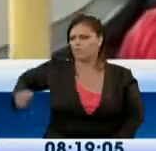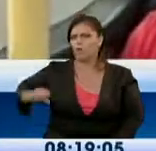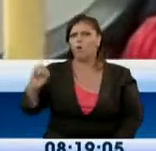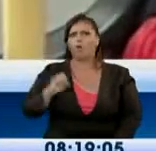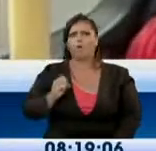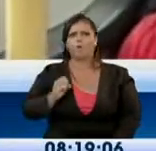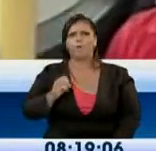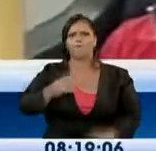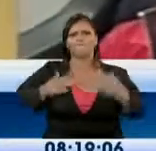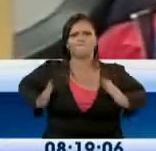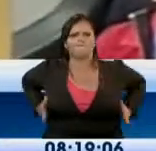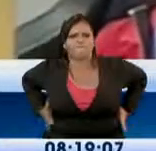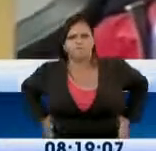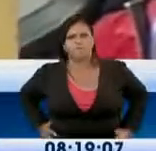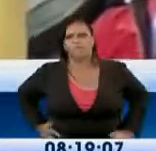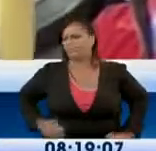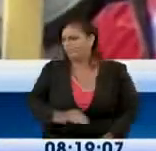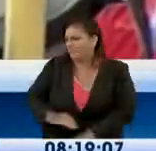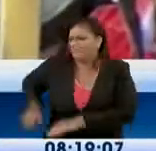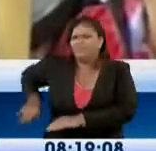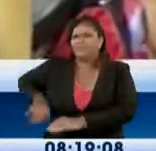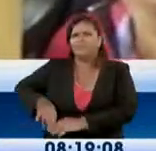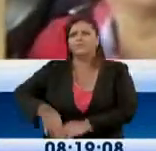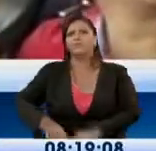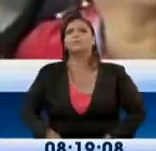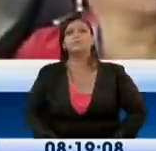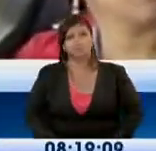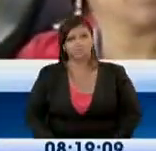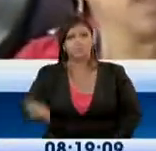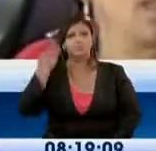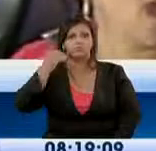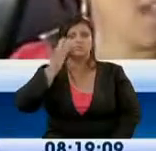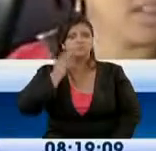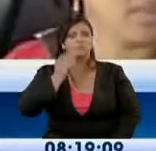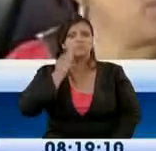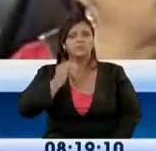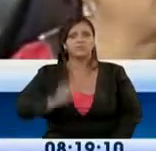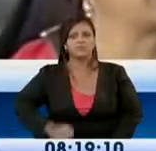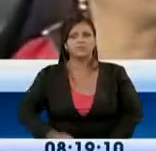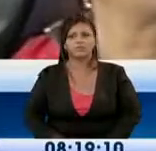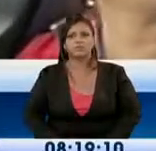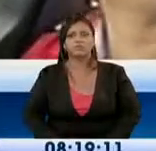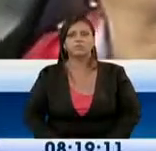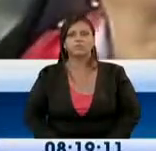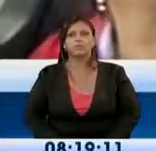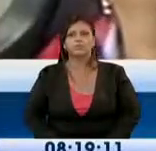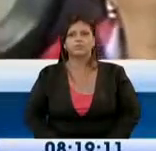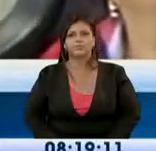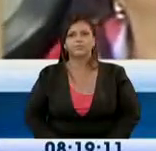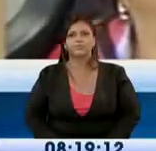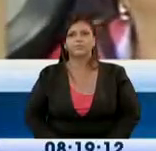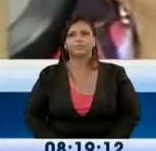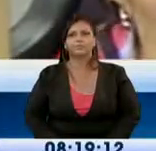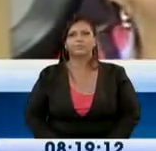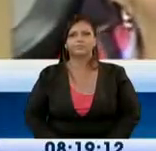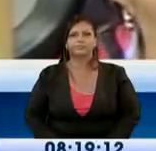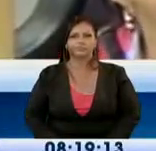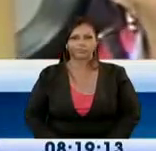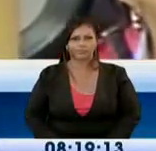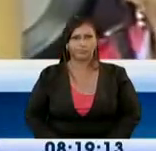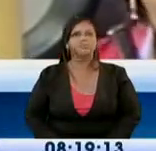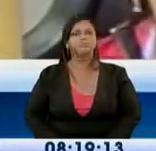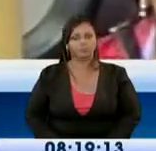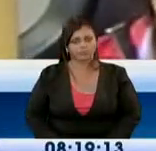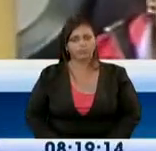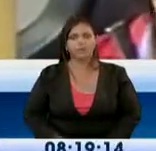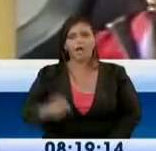morbosean y tantas cosas. ¿Le ha pasado? Sí, sí ha pasado. Incluso al amigo de golpe aquí en esta meta. Hace un rato está mencionando también lo del acoso